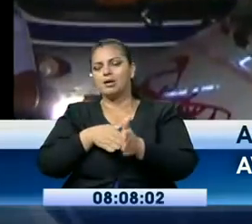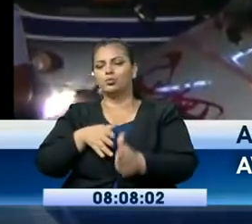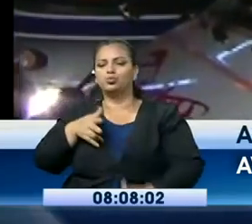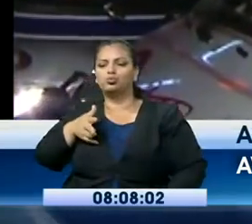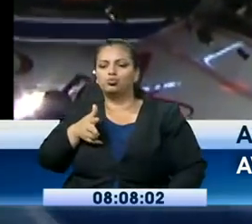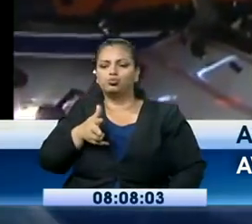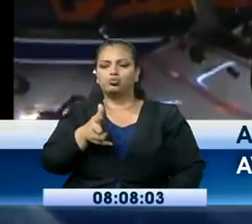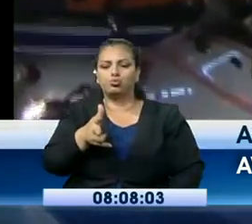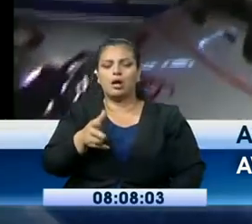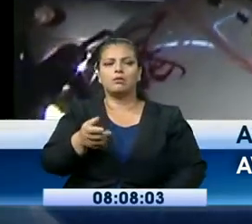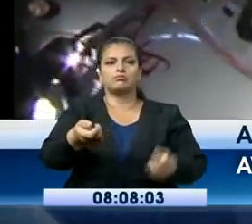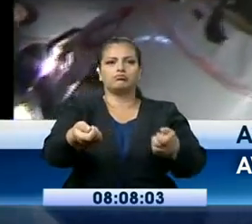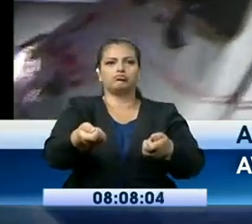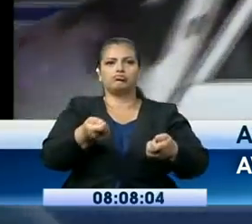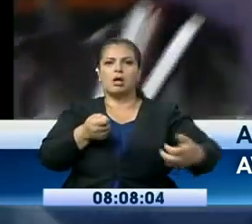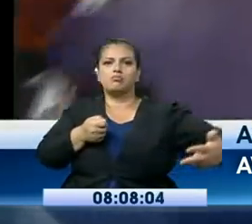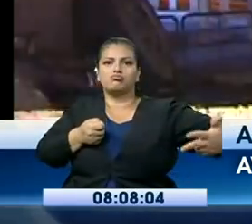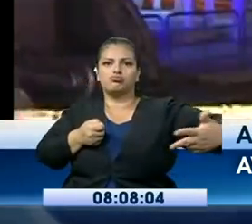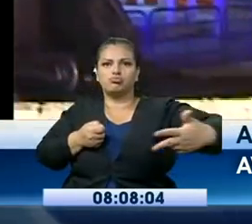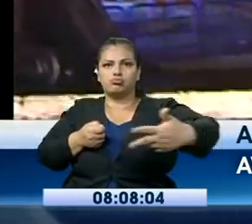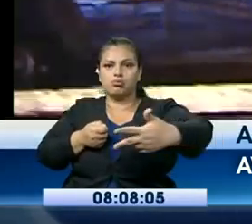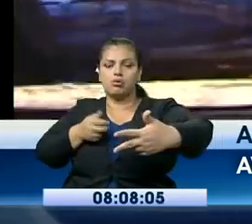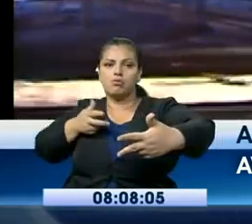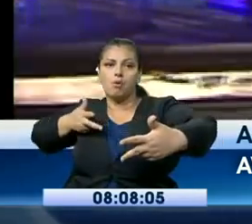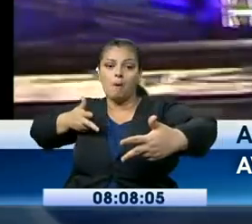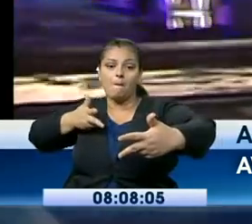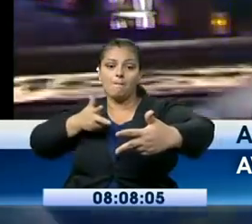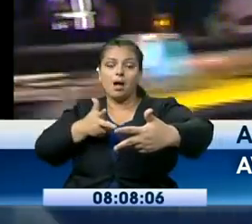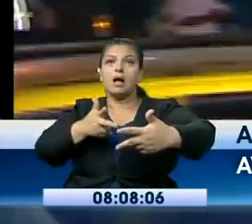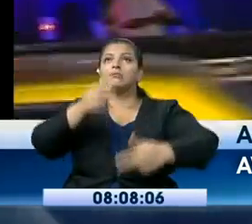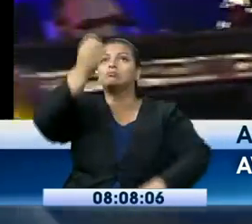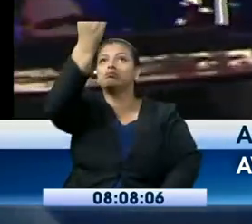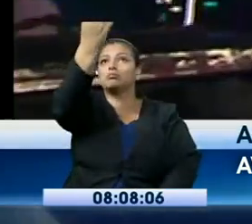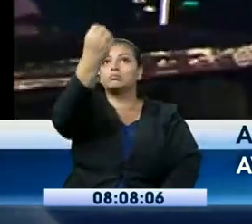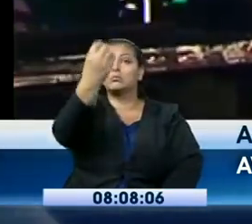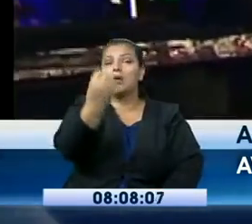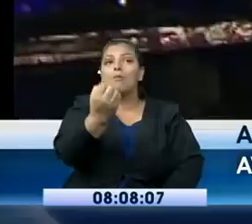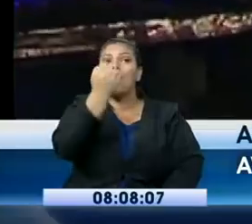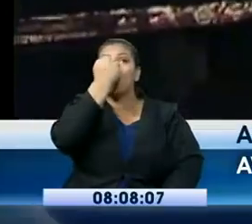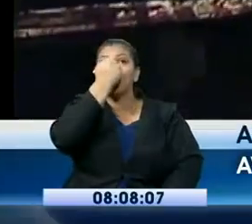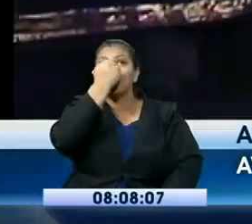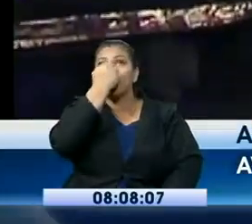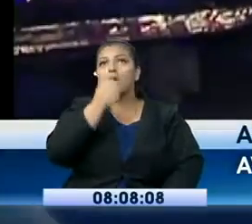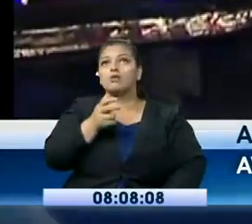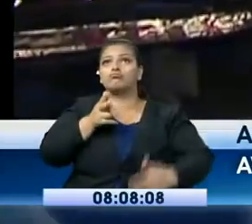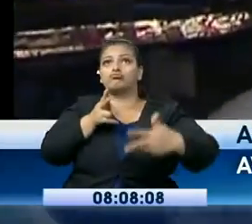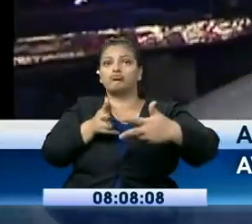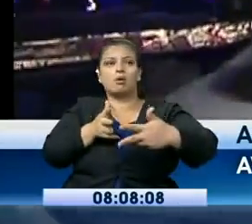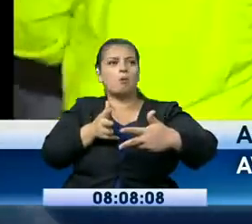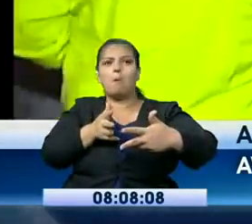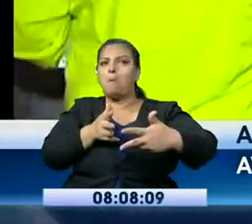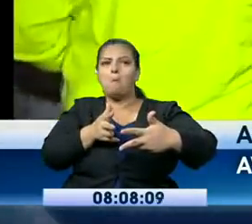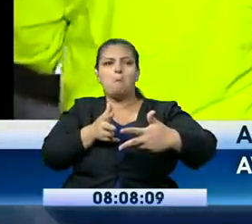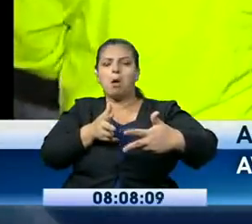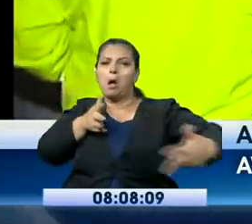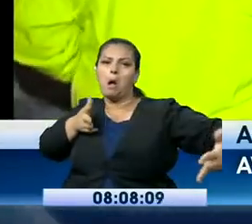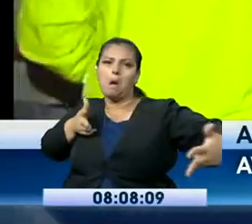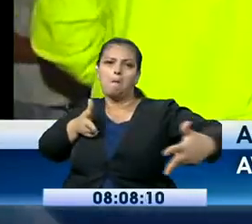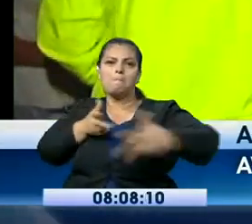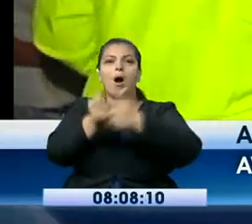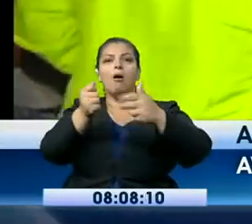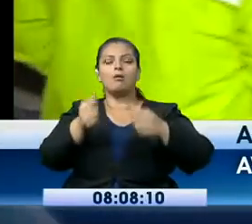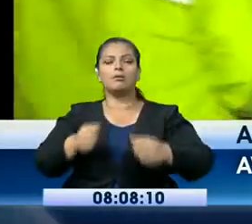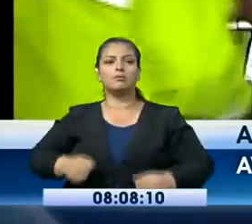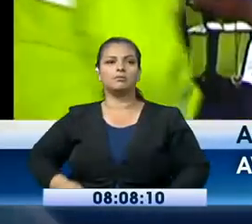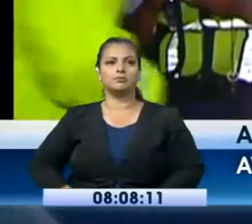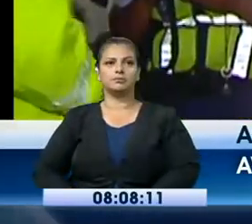testigos como de autoridades de tránsito el irrespeto al semáforo que se encontraba en rojo habría sido el causante del